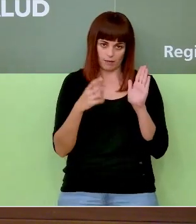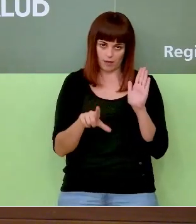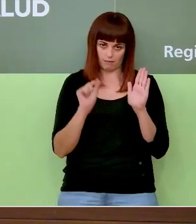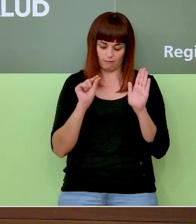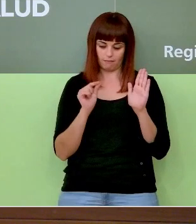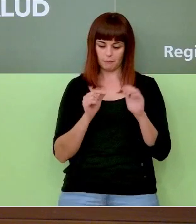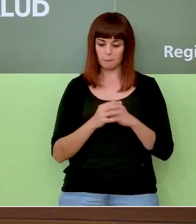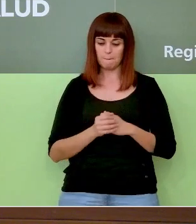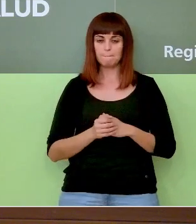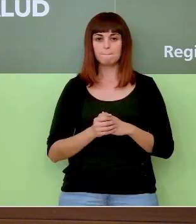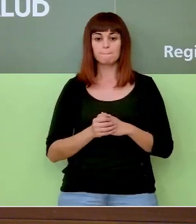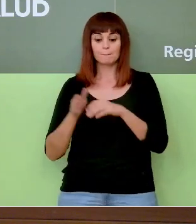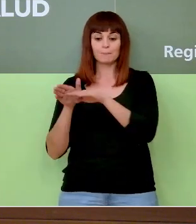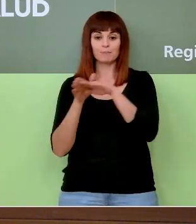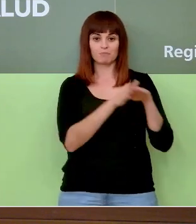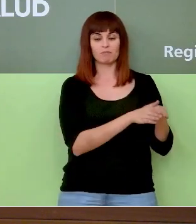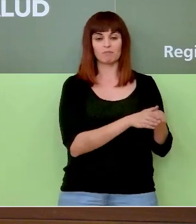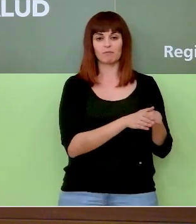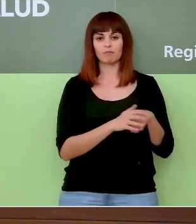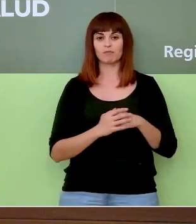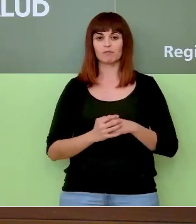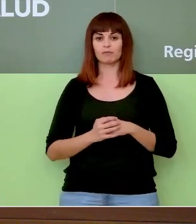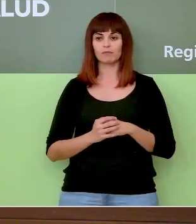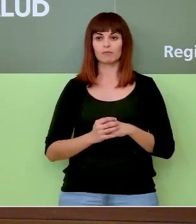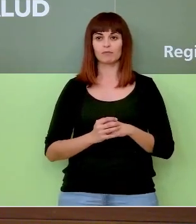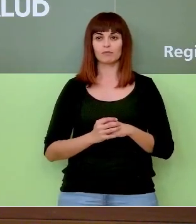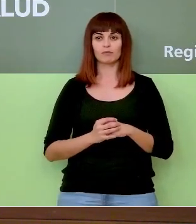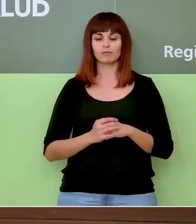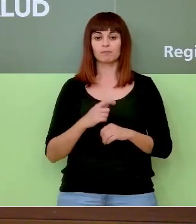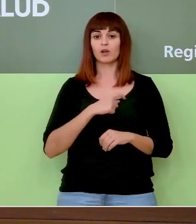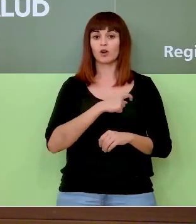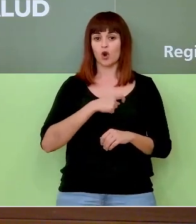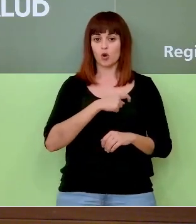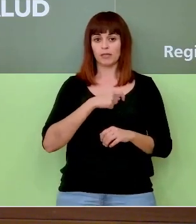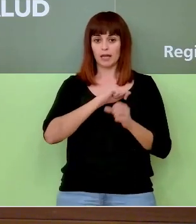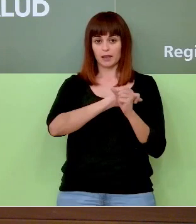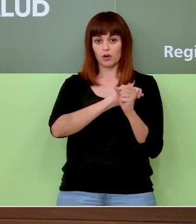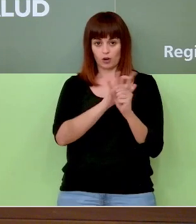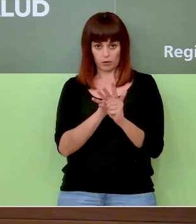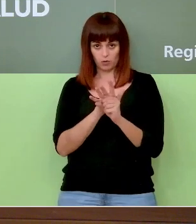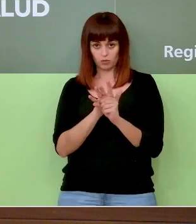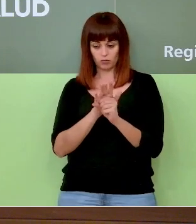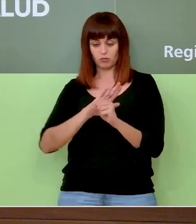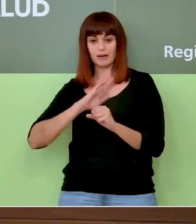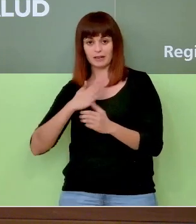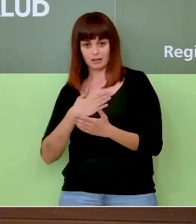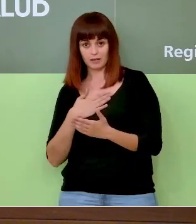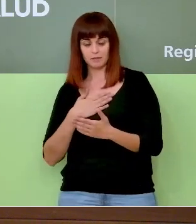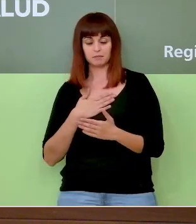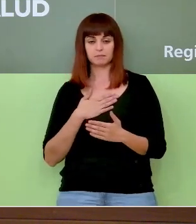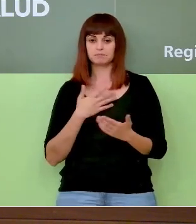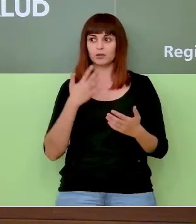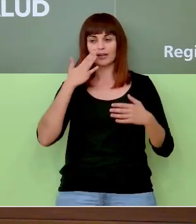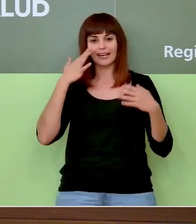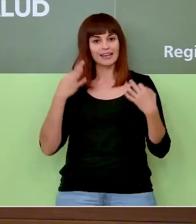cuenta que, aunque se valorará todo en un comité de COVID que habrá mañana, el riesgo